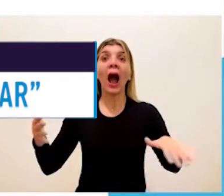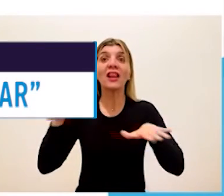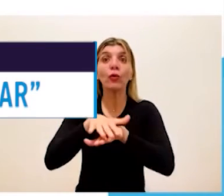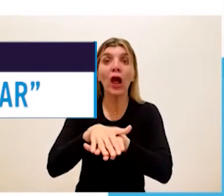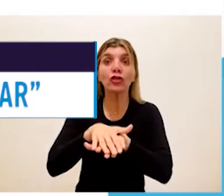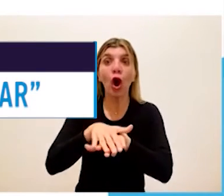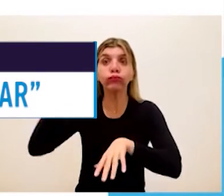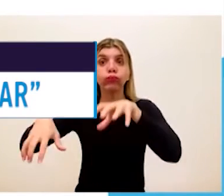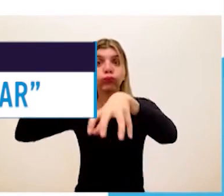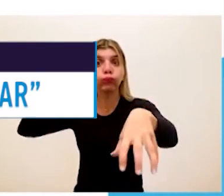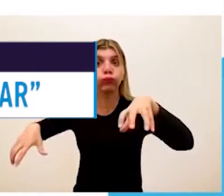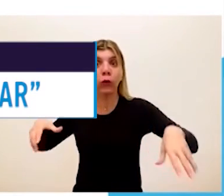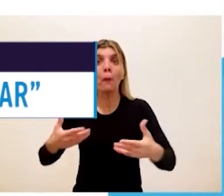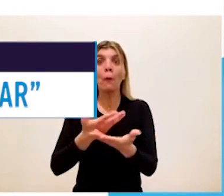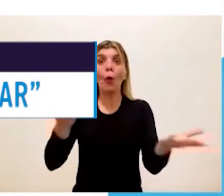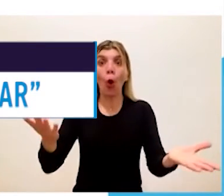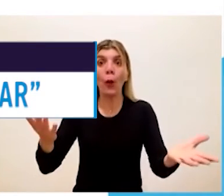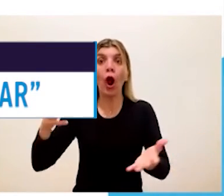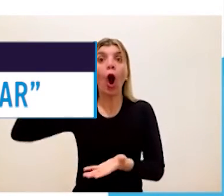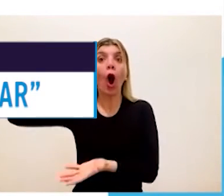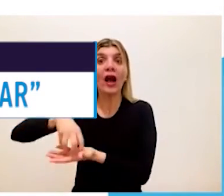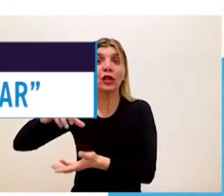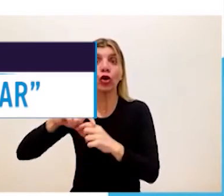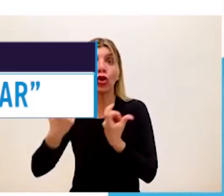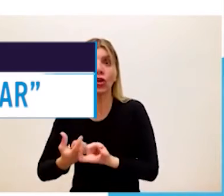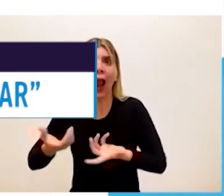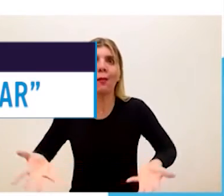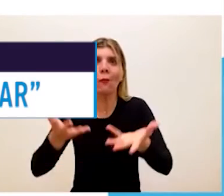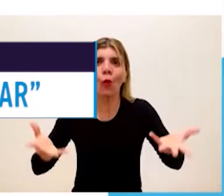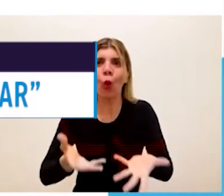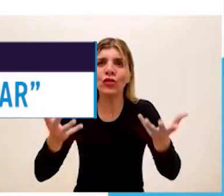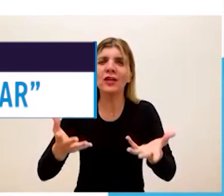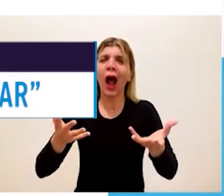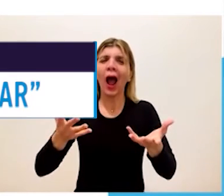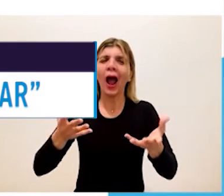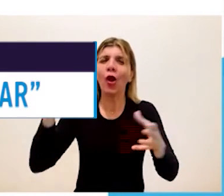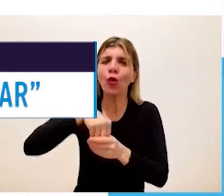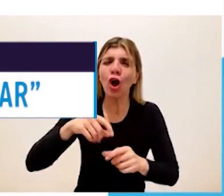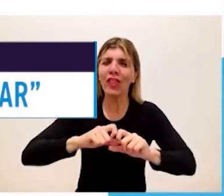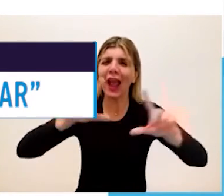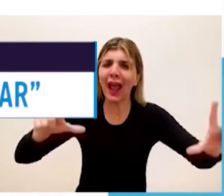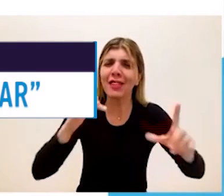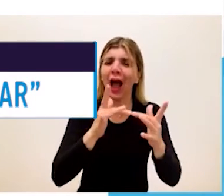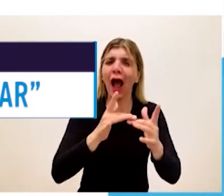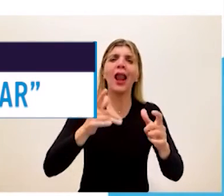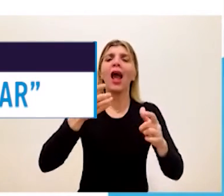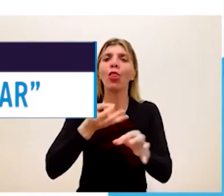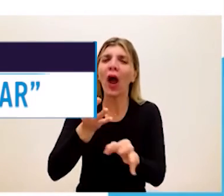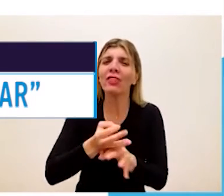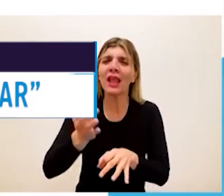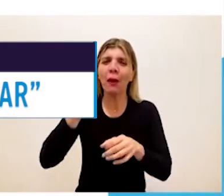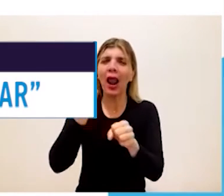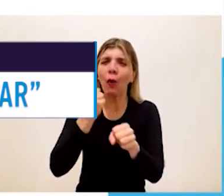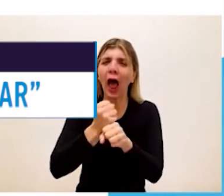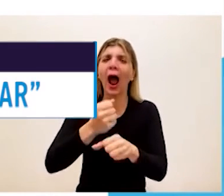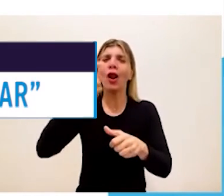salud, en educación y en trabajo en las mujeres y niñas con discapacidad. De manera concreta, la Agencia Nacional de Discapacidad